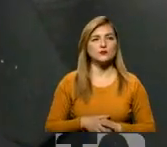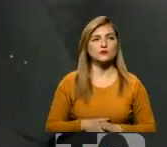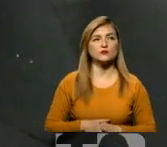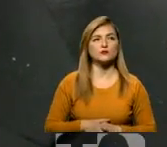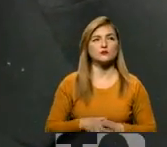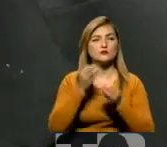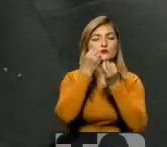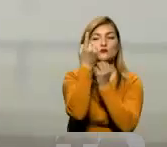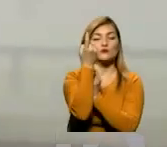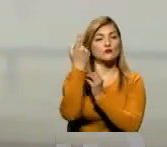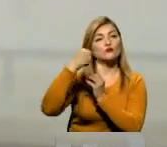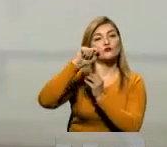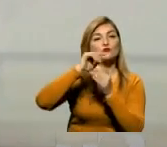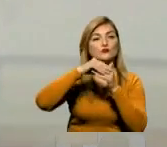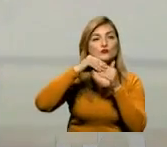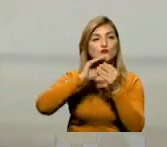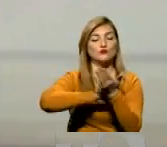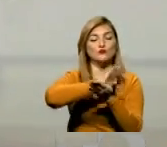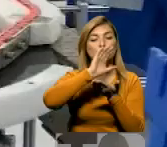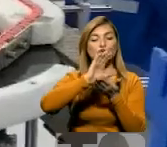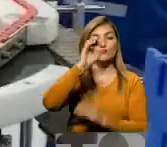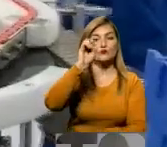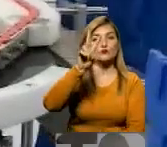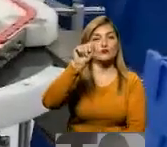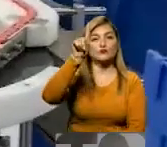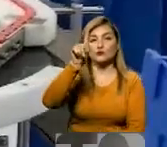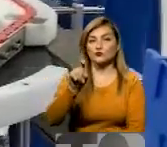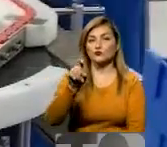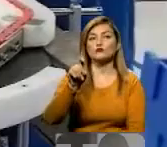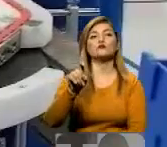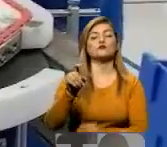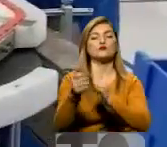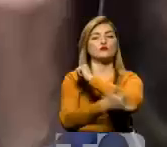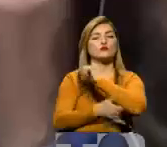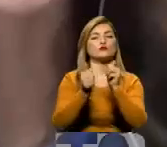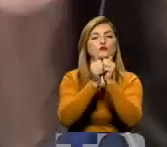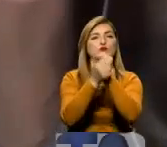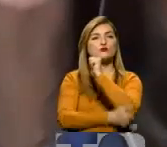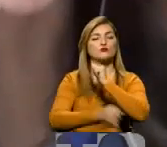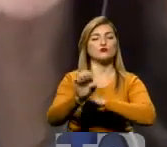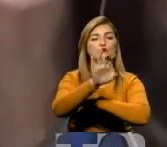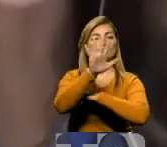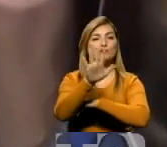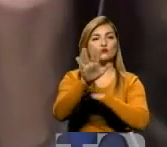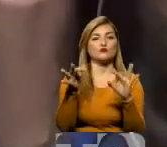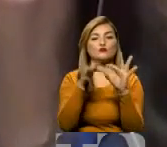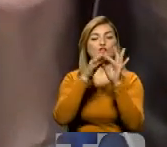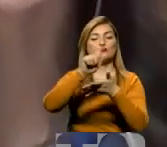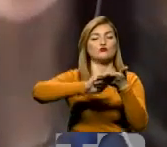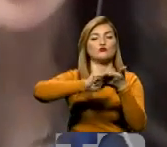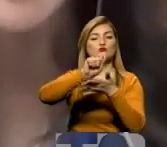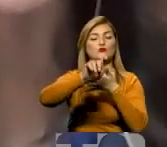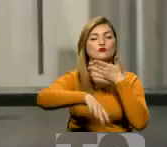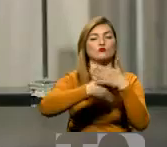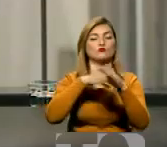adelanto de 11 millones de dólares a la iniciativa COVAX Facilities para garantizar recibirlas. Enrique Terán dice, les